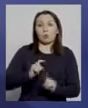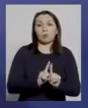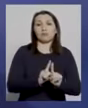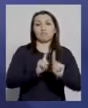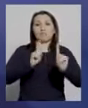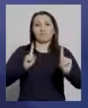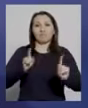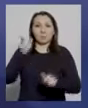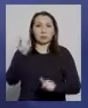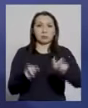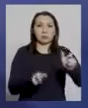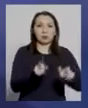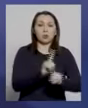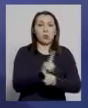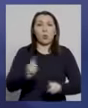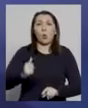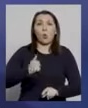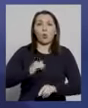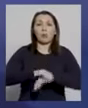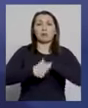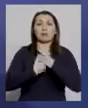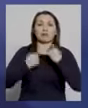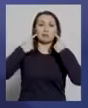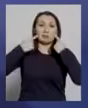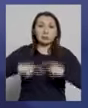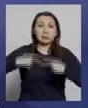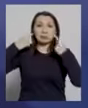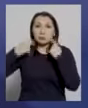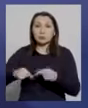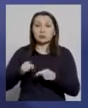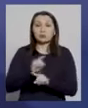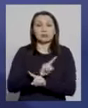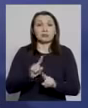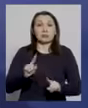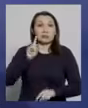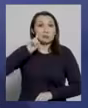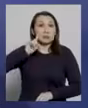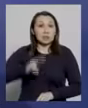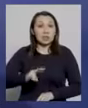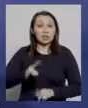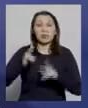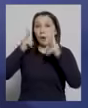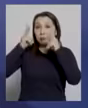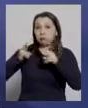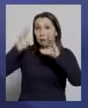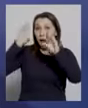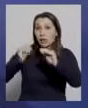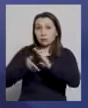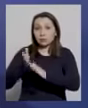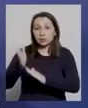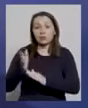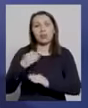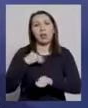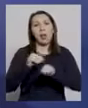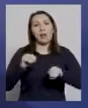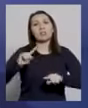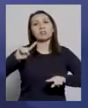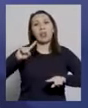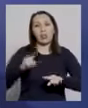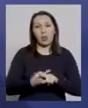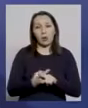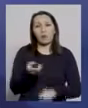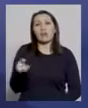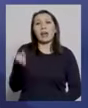distanciamiento físico, no cumple con el lavado de manos, no cumple con el toque de queda. Llamamos una vez